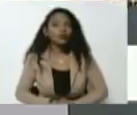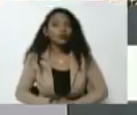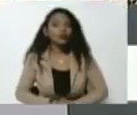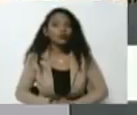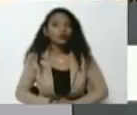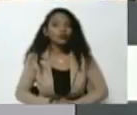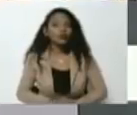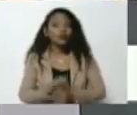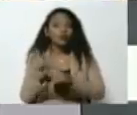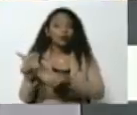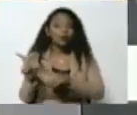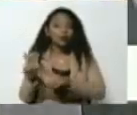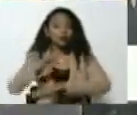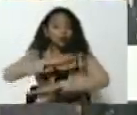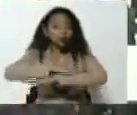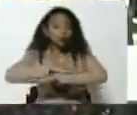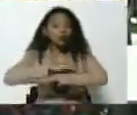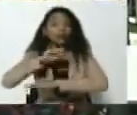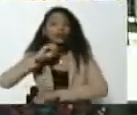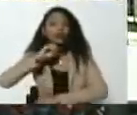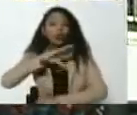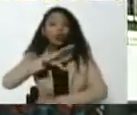este balcón histórico.